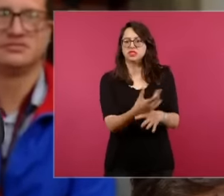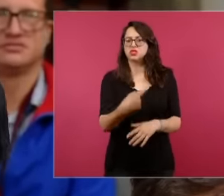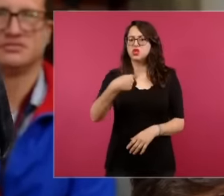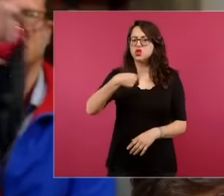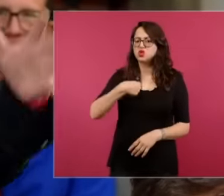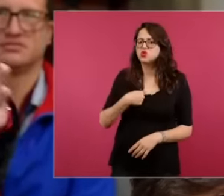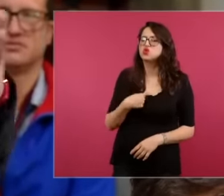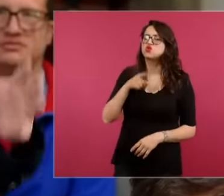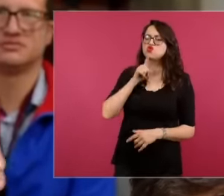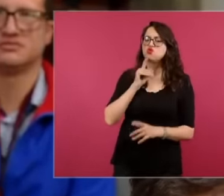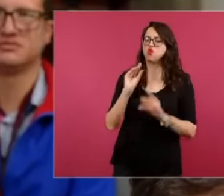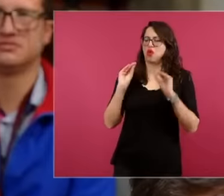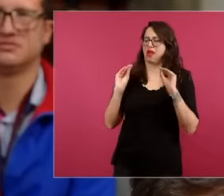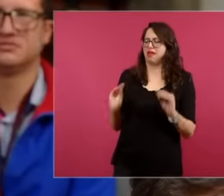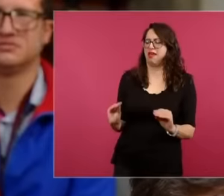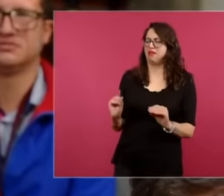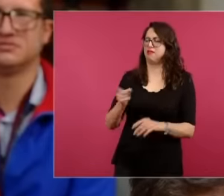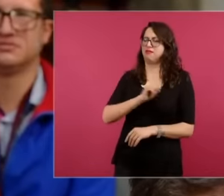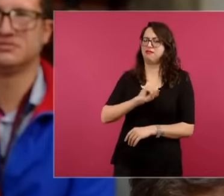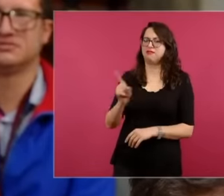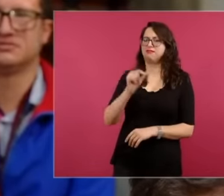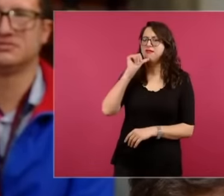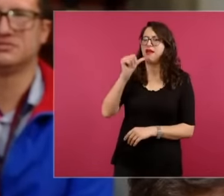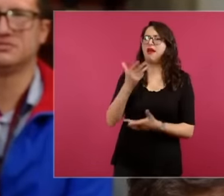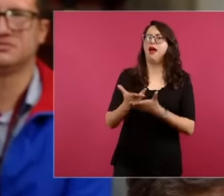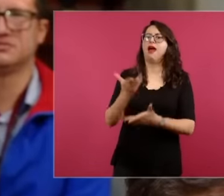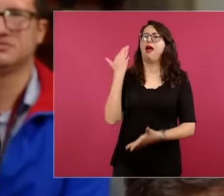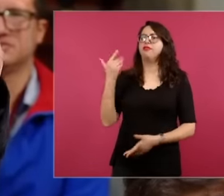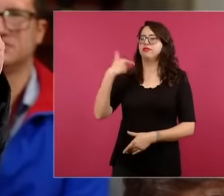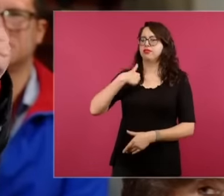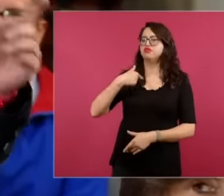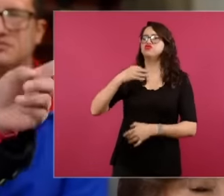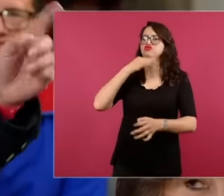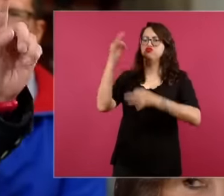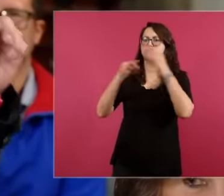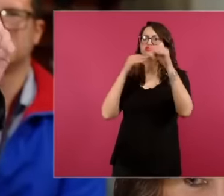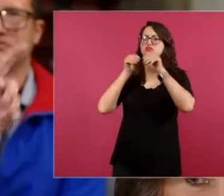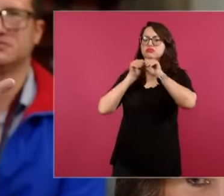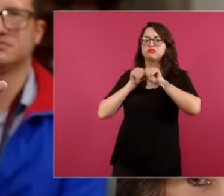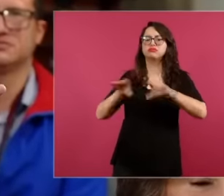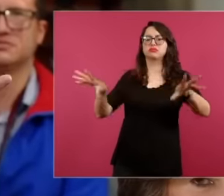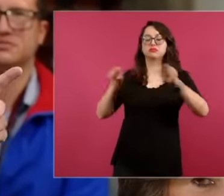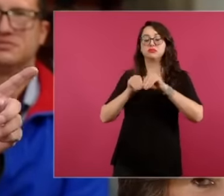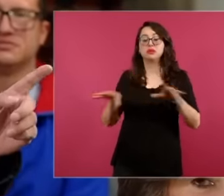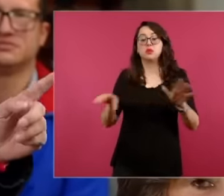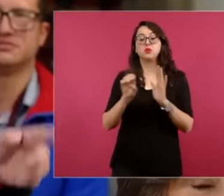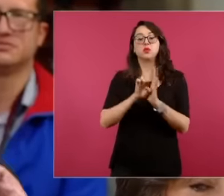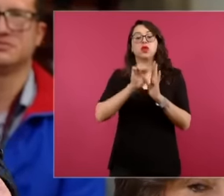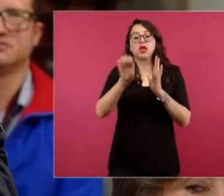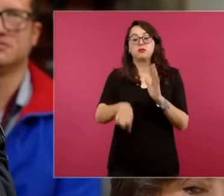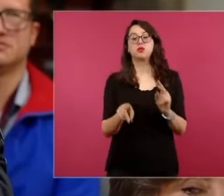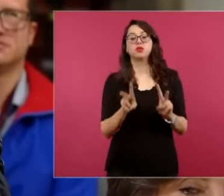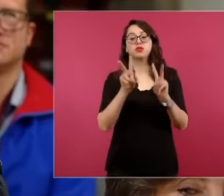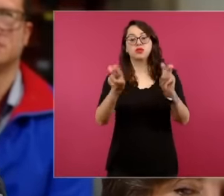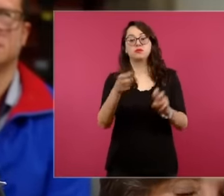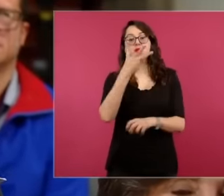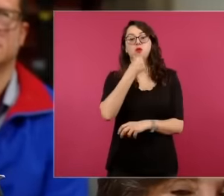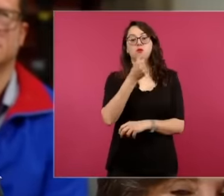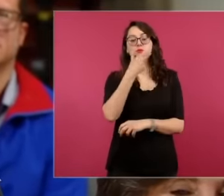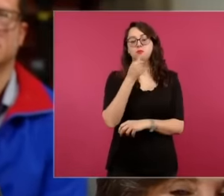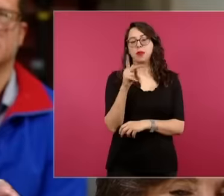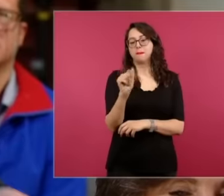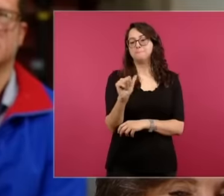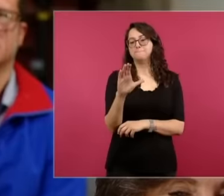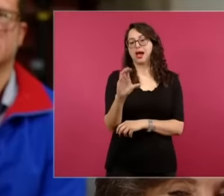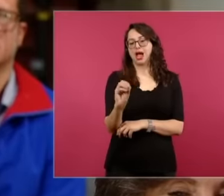él habló en contra de la inseguridad, por ejemplo, con lo de Paco Stanley, lo citó, cuando este comediante